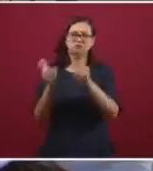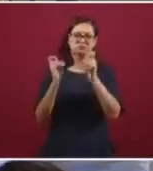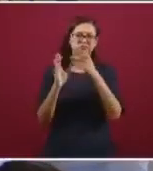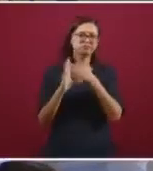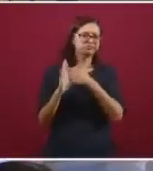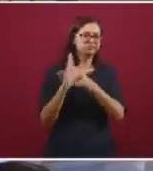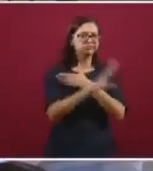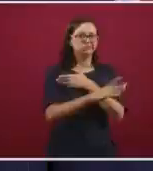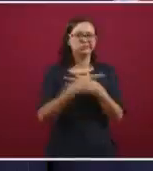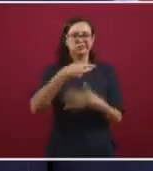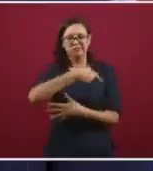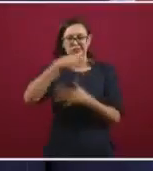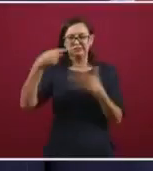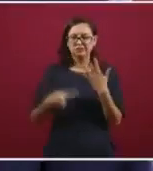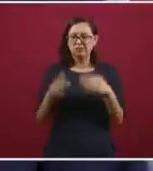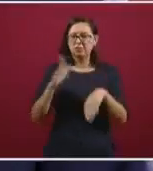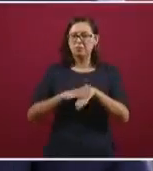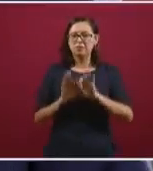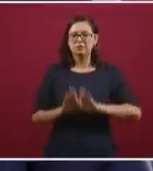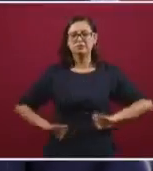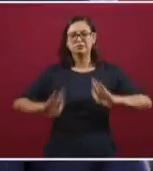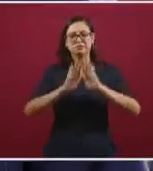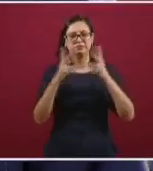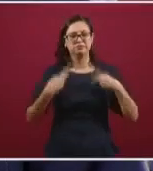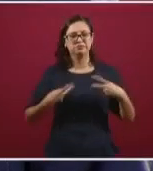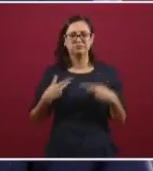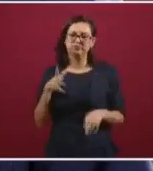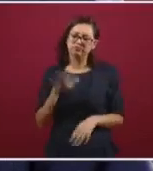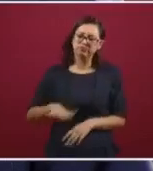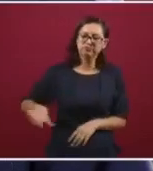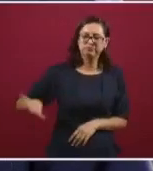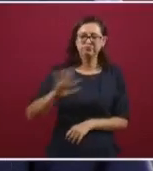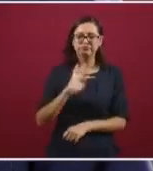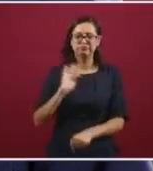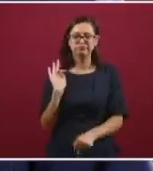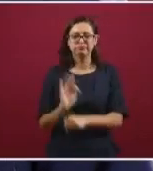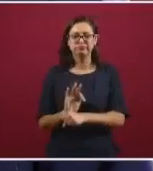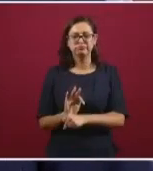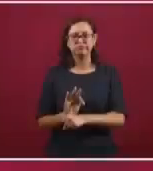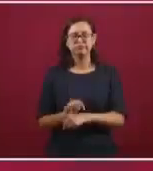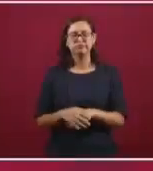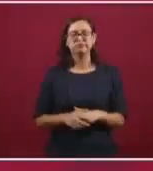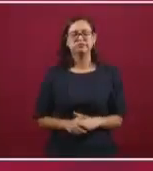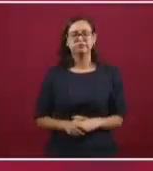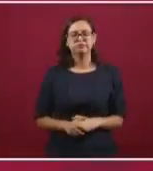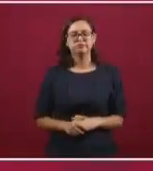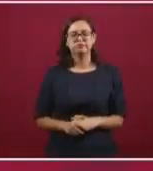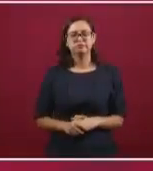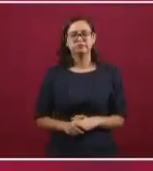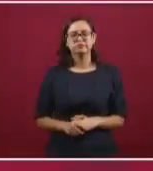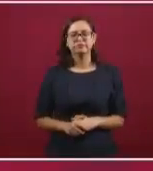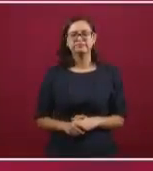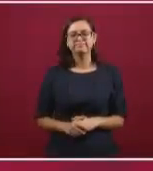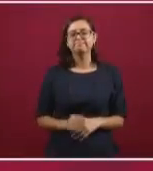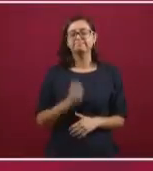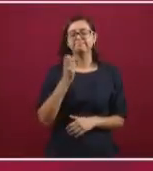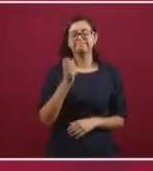proteger al ciudadano como algo fundamental. Entonces, esa es